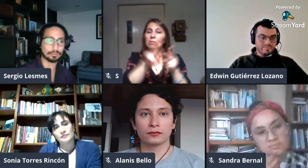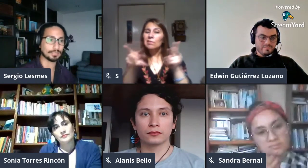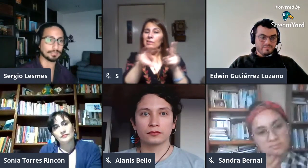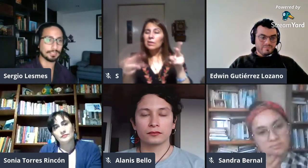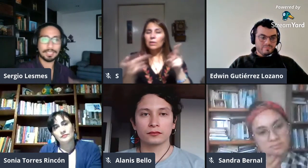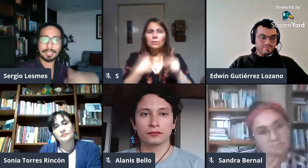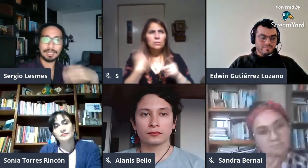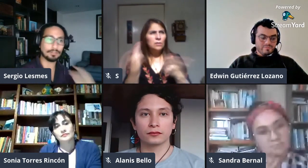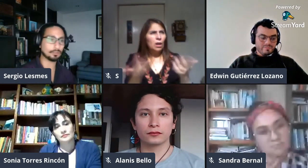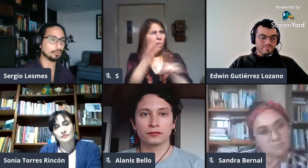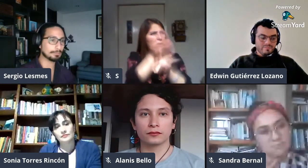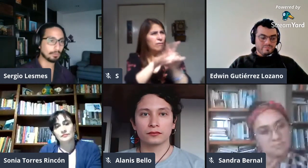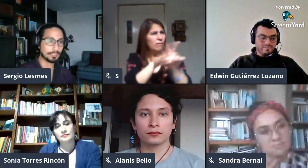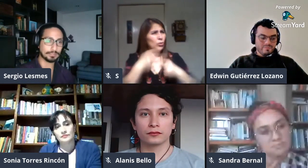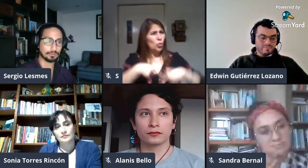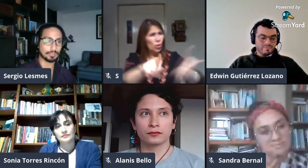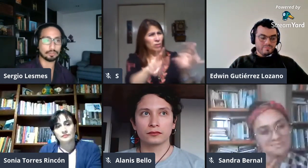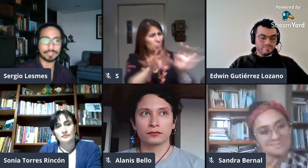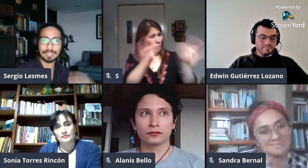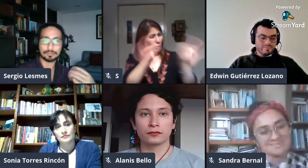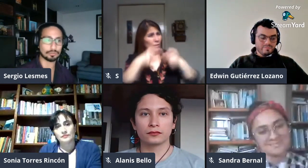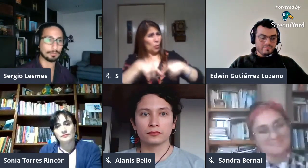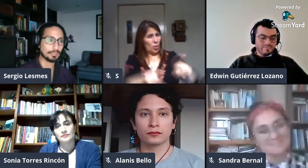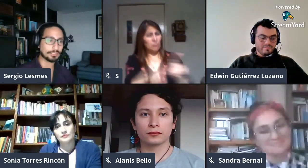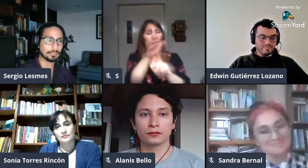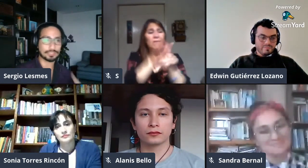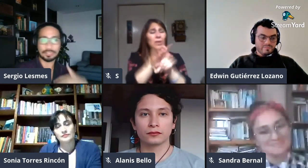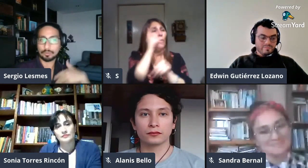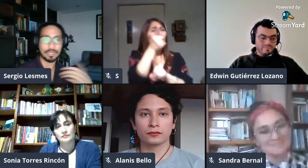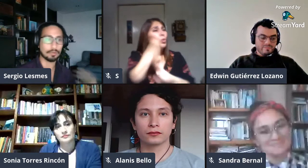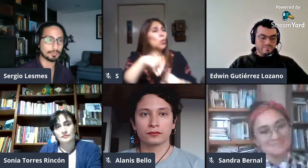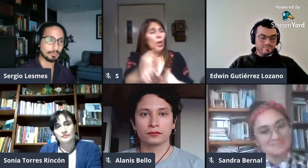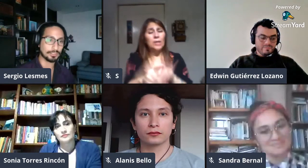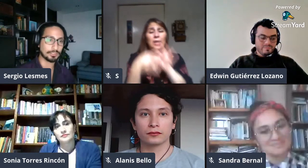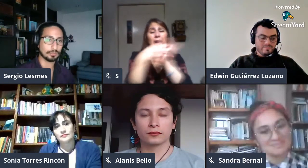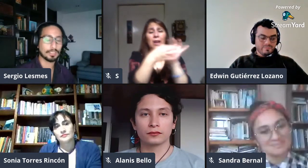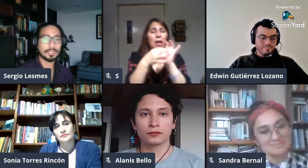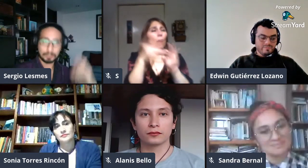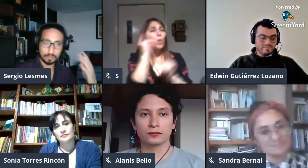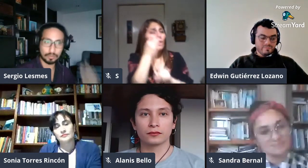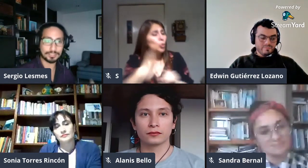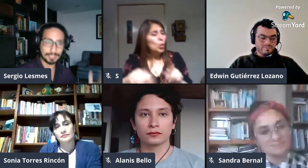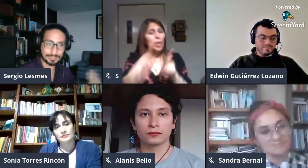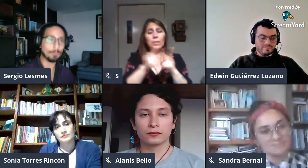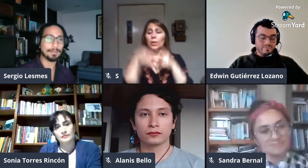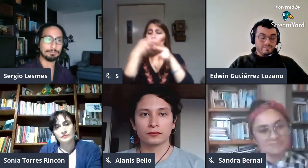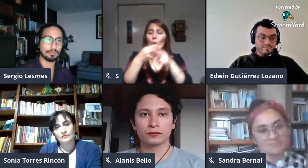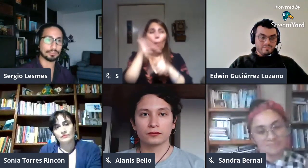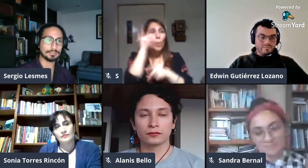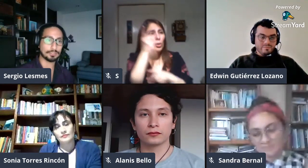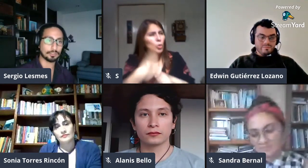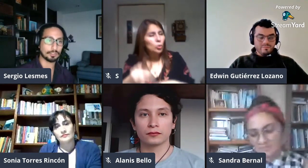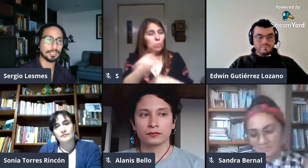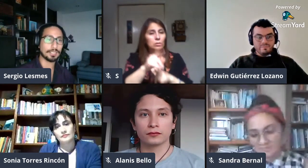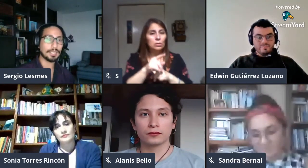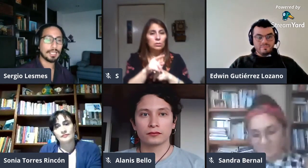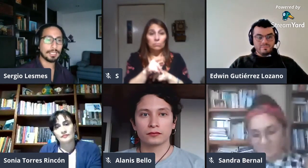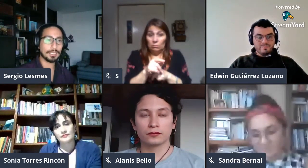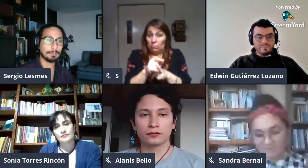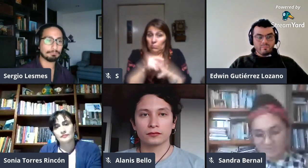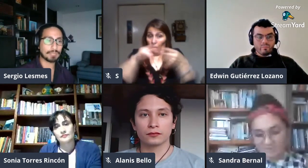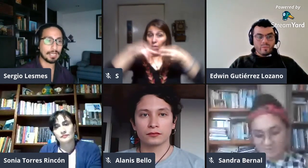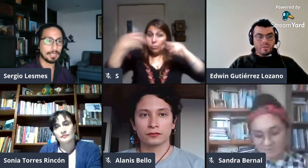no es importante, que el afecto no es político, que los lazos no son políticos, que el cuidado no es político. No, es súper importante. Yo creo